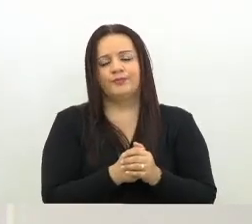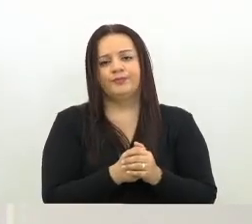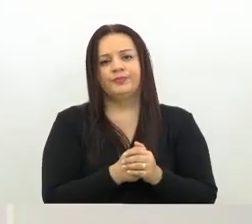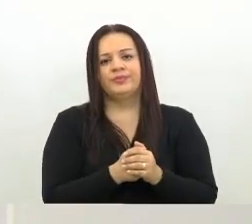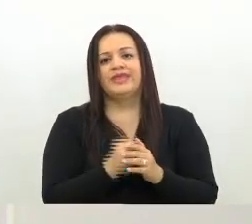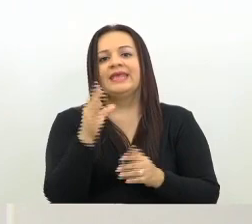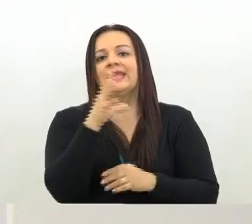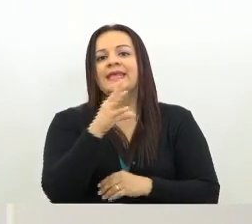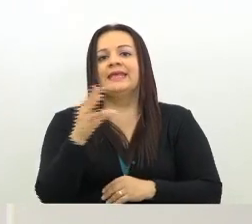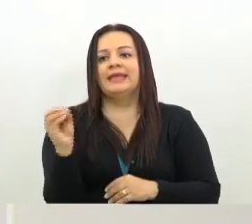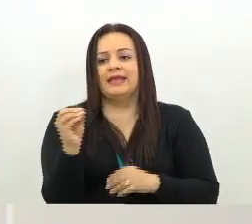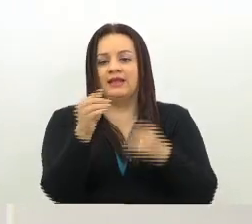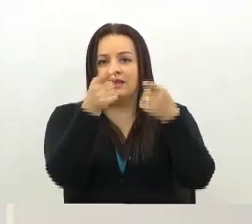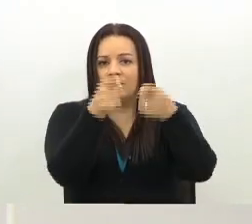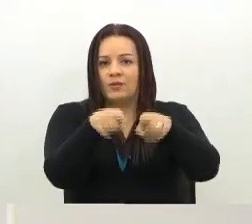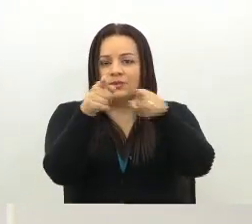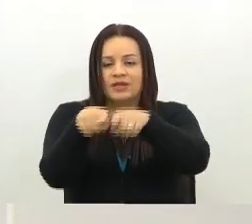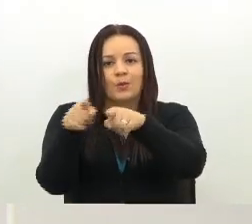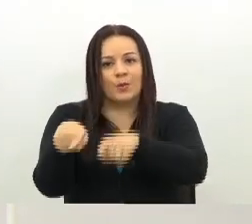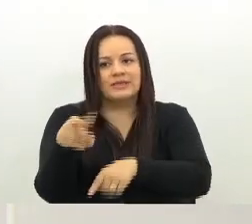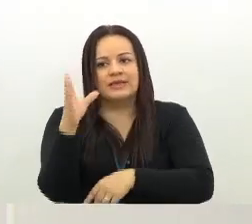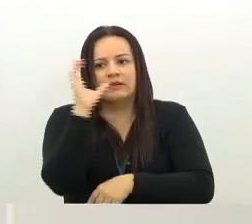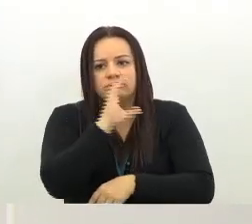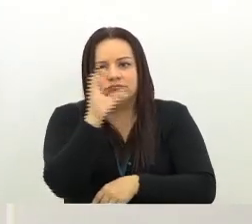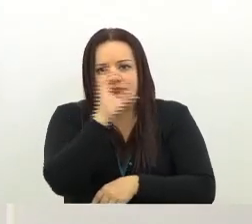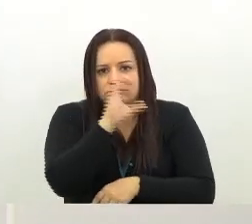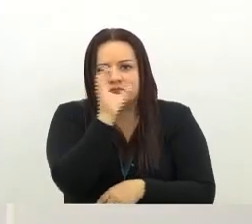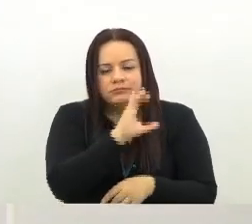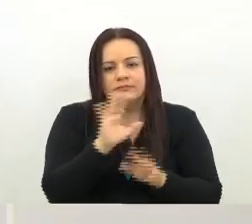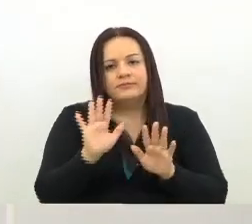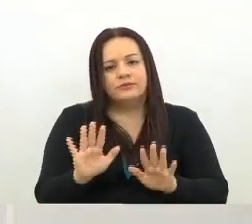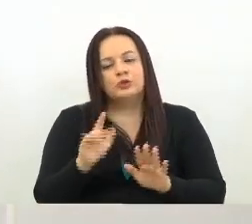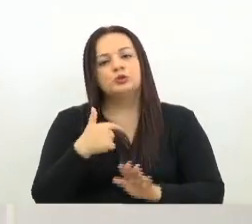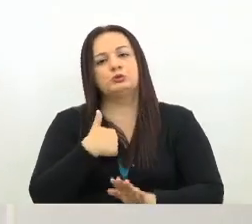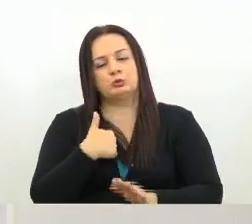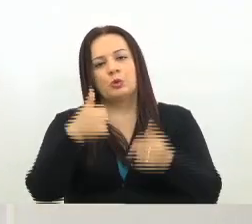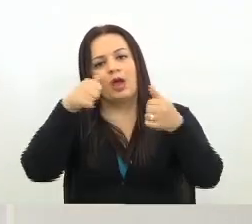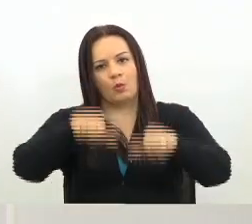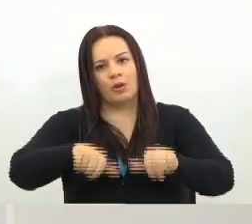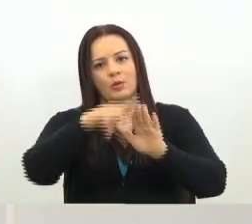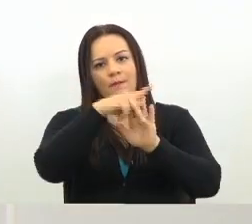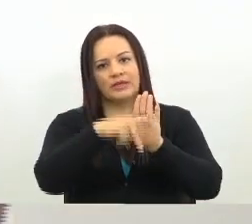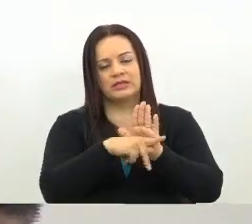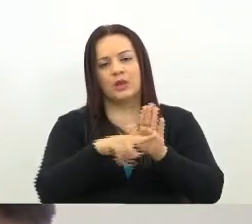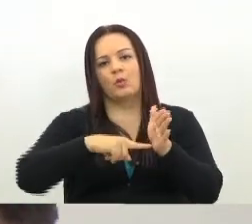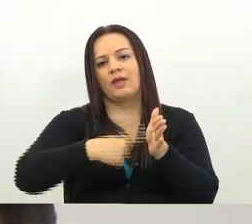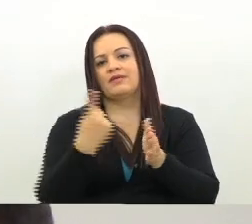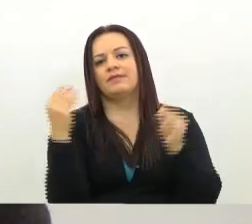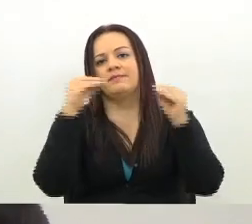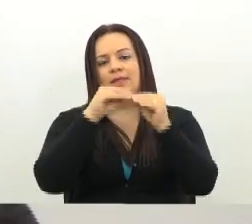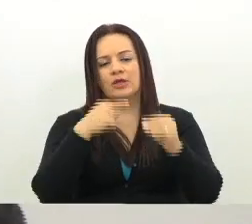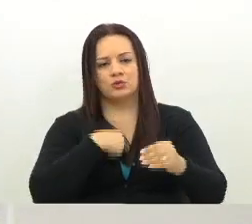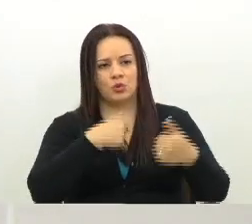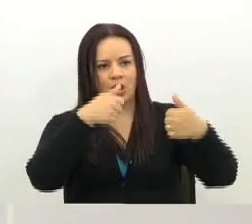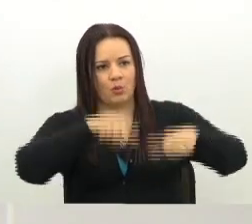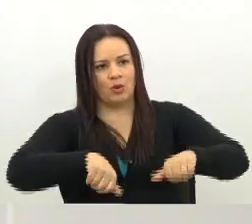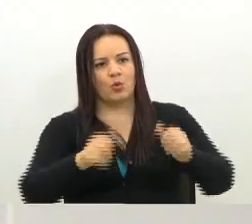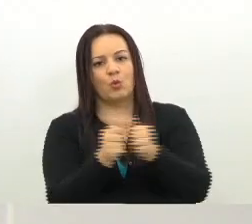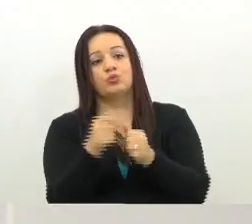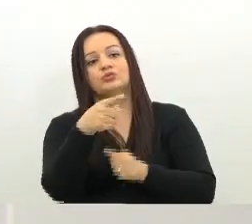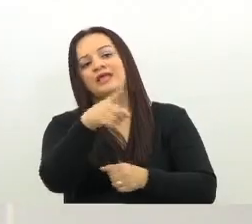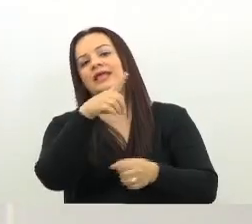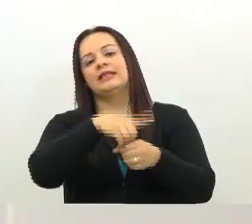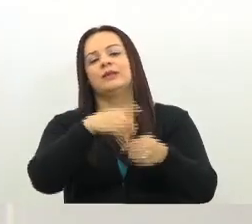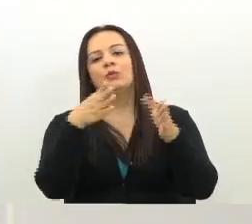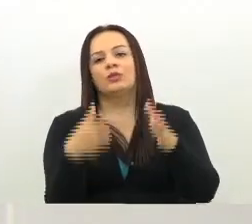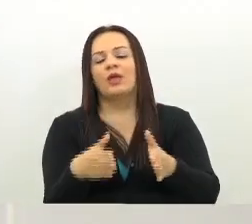y las consecuencias que se quería buscar, yo estoy de acuerdo con el principio, una vez más coincido con usted, diputado, en la